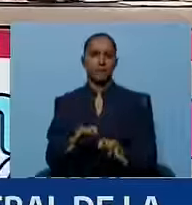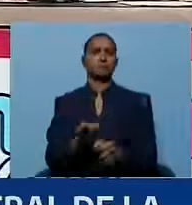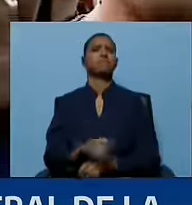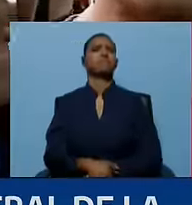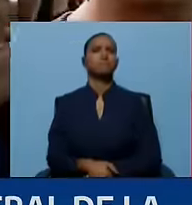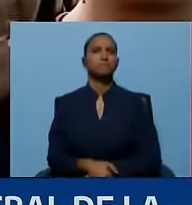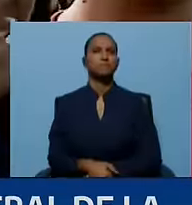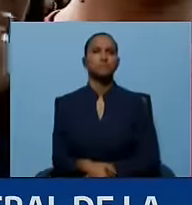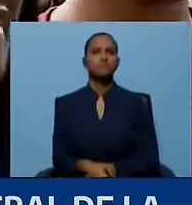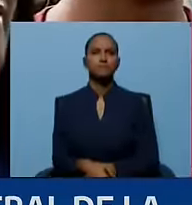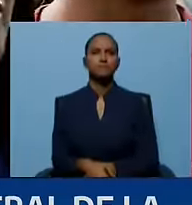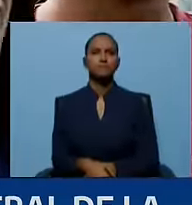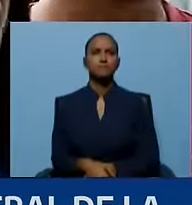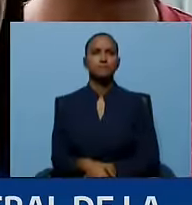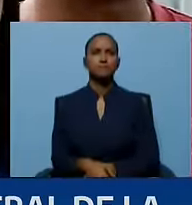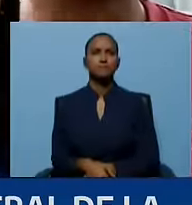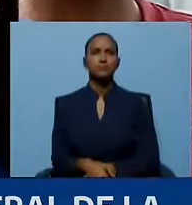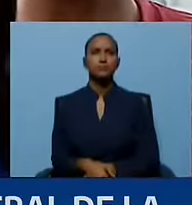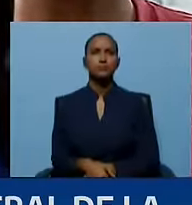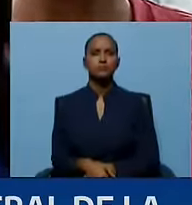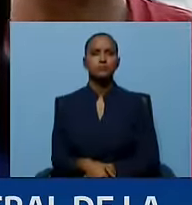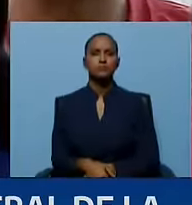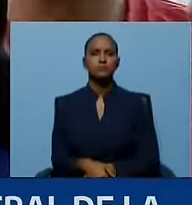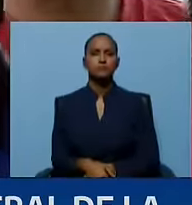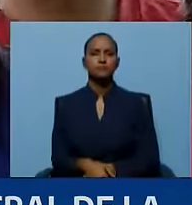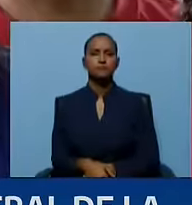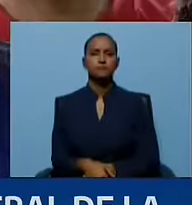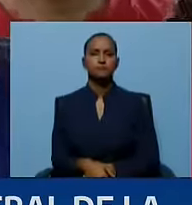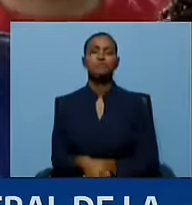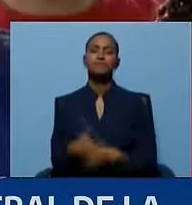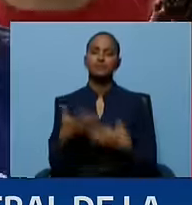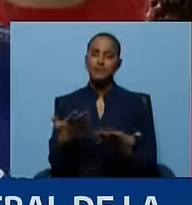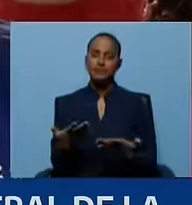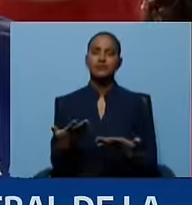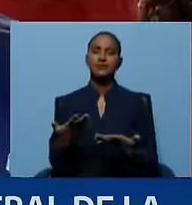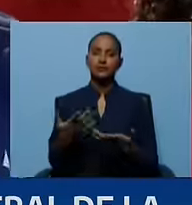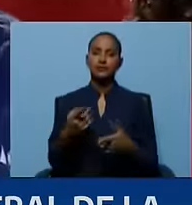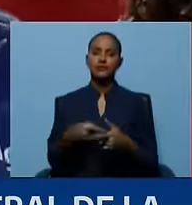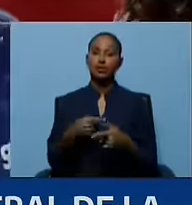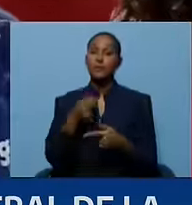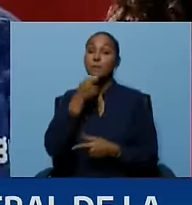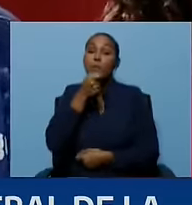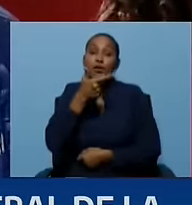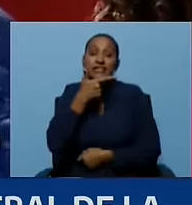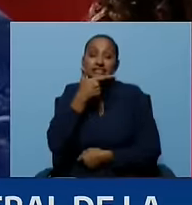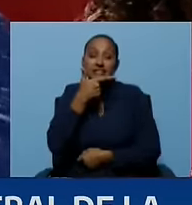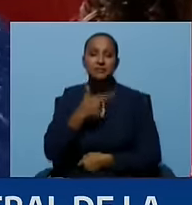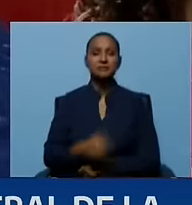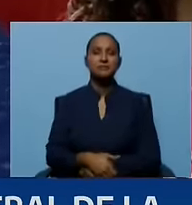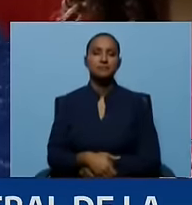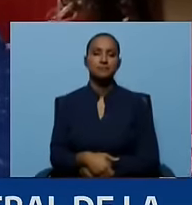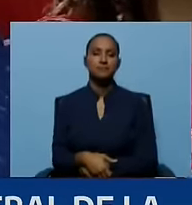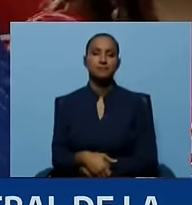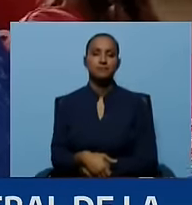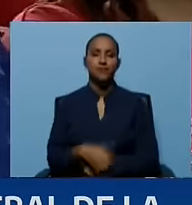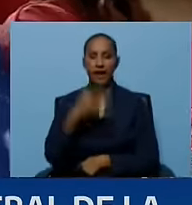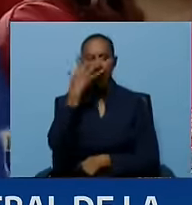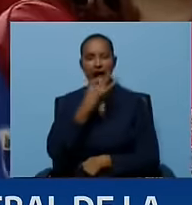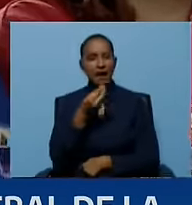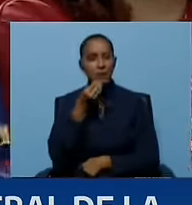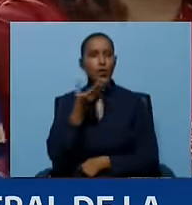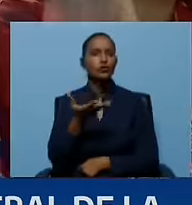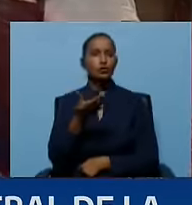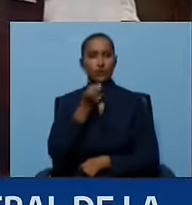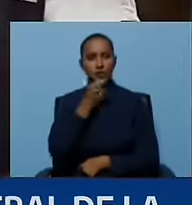compadre. Así que ha sido maravilloso. Yo quiero que el compañero